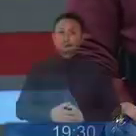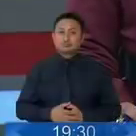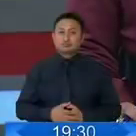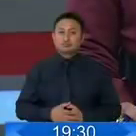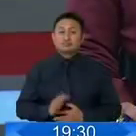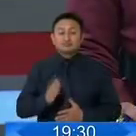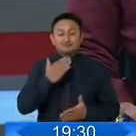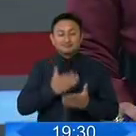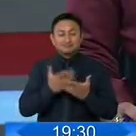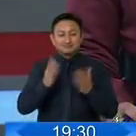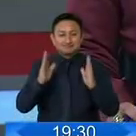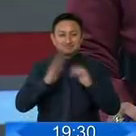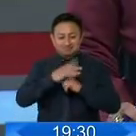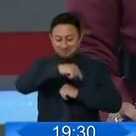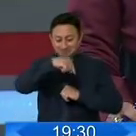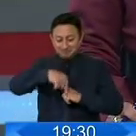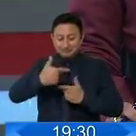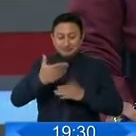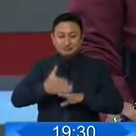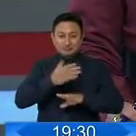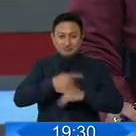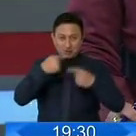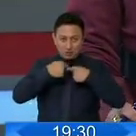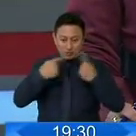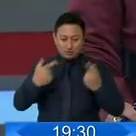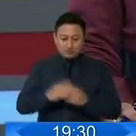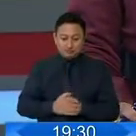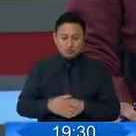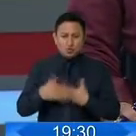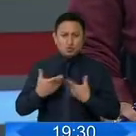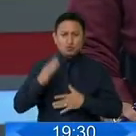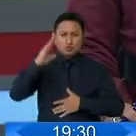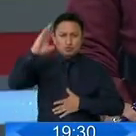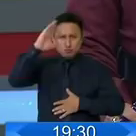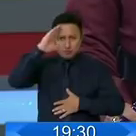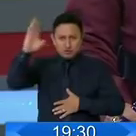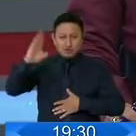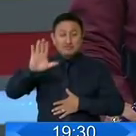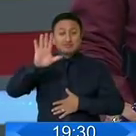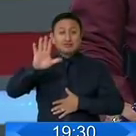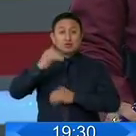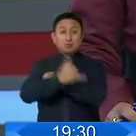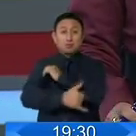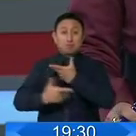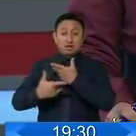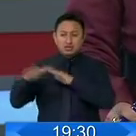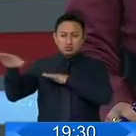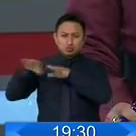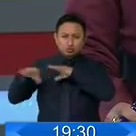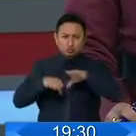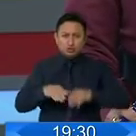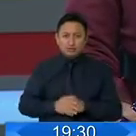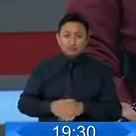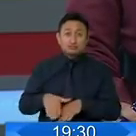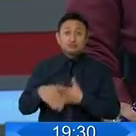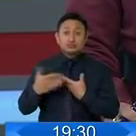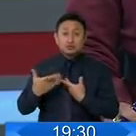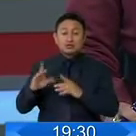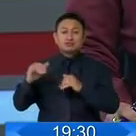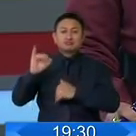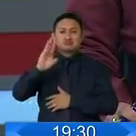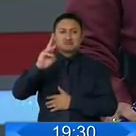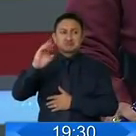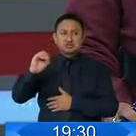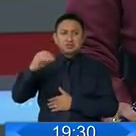Gracias por seguir en nuestra sintonía, y como lo anunciamos, un mega operativo realizado simultáneamente en 5 países, en el que se realizaron más